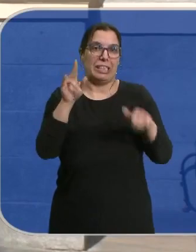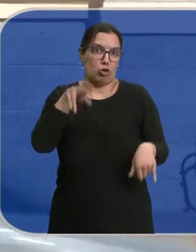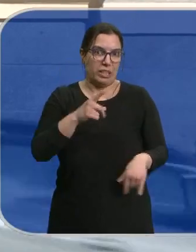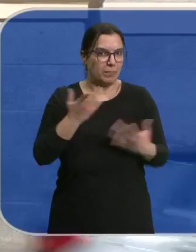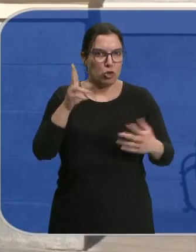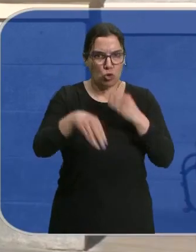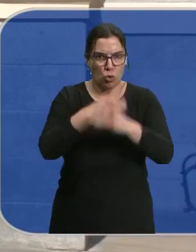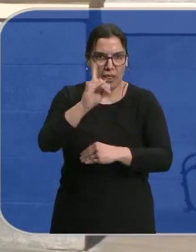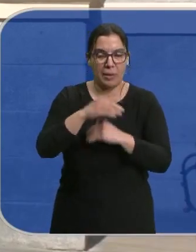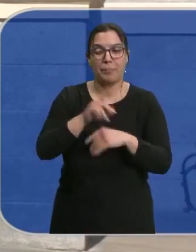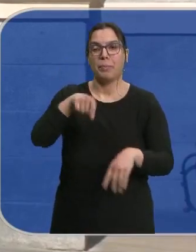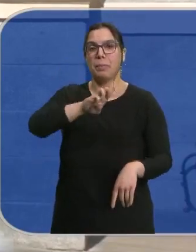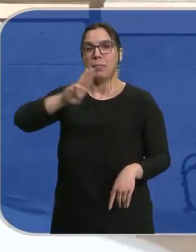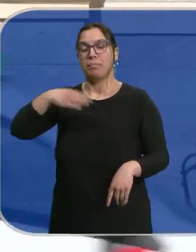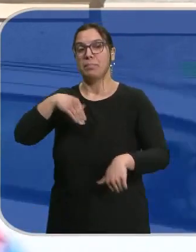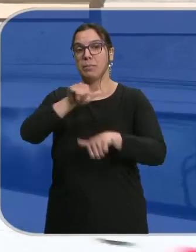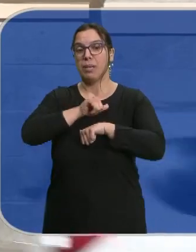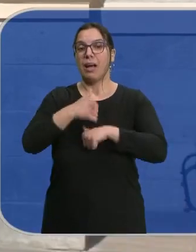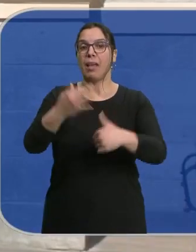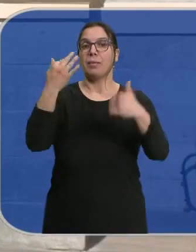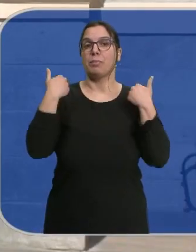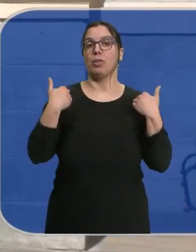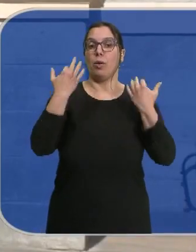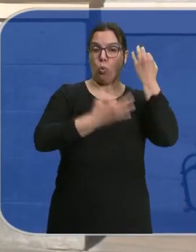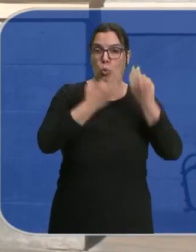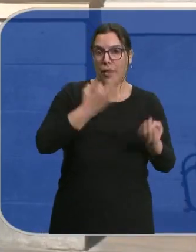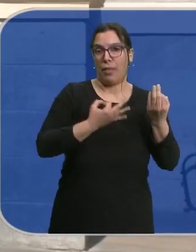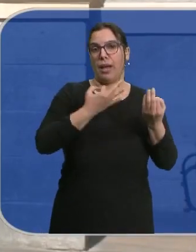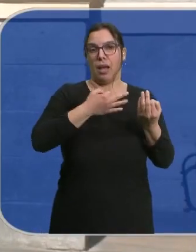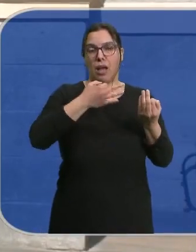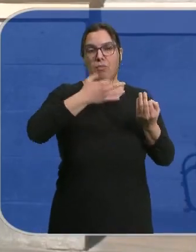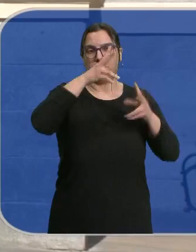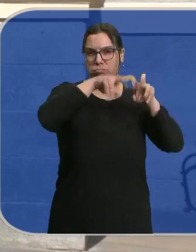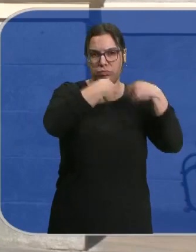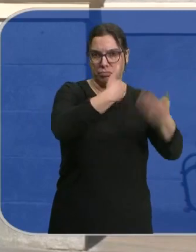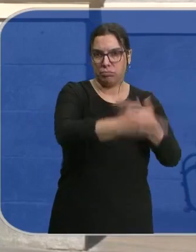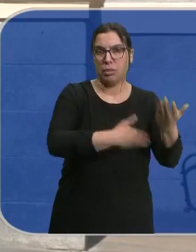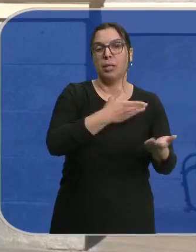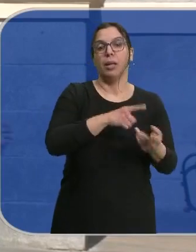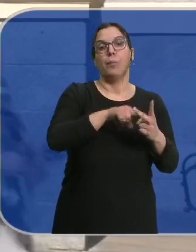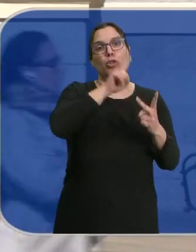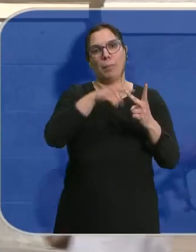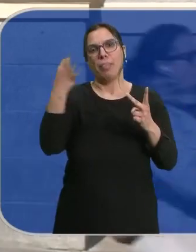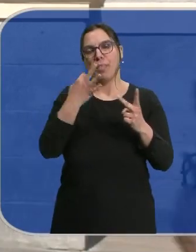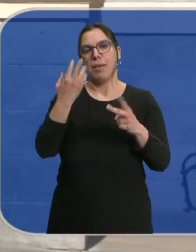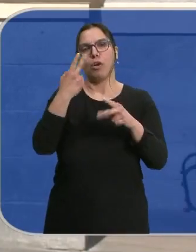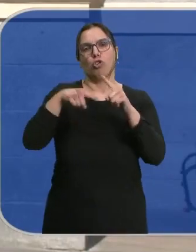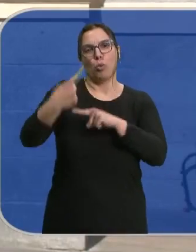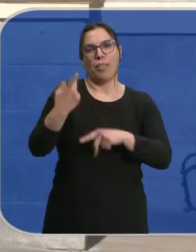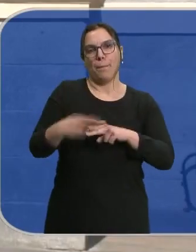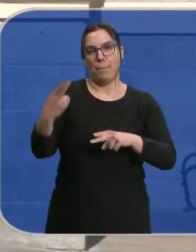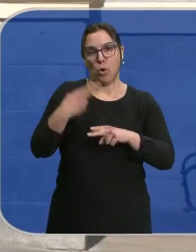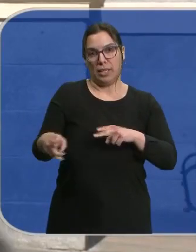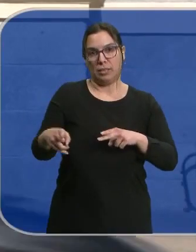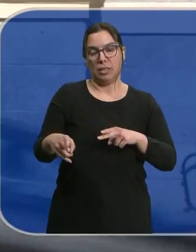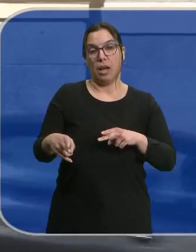los populares esperan que, además de las responsabilidades jurídicas de esta comisión de investigación, se deriven también consecuencias políticas